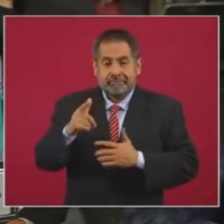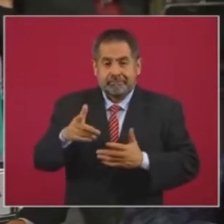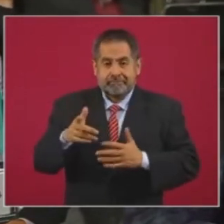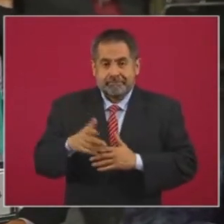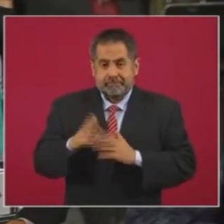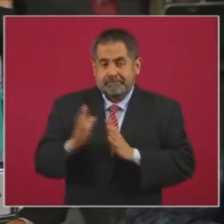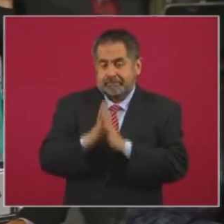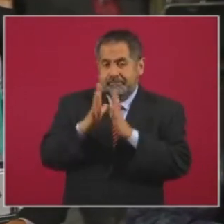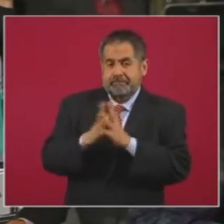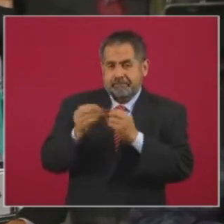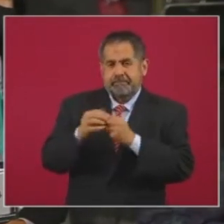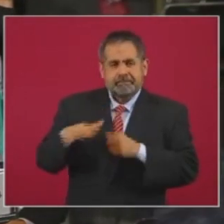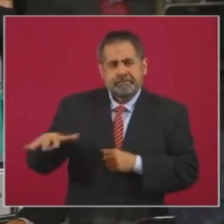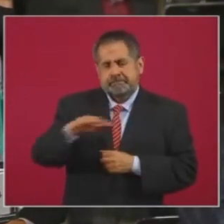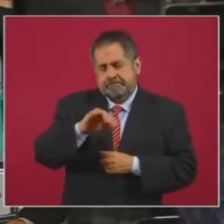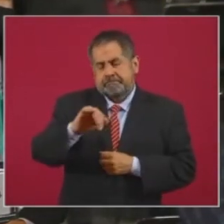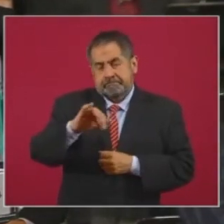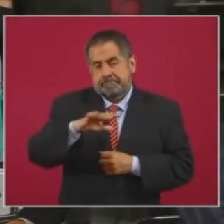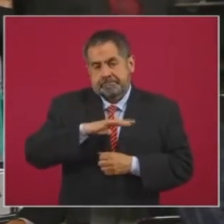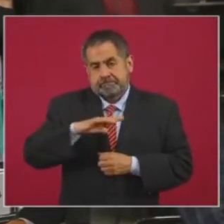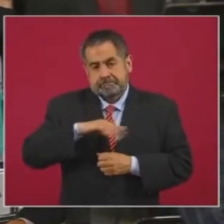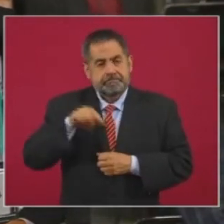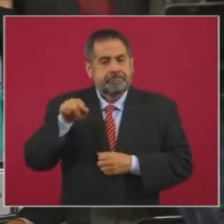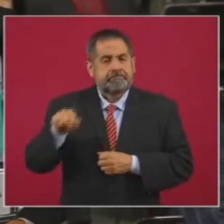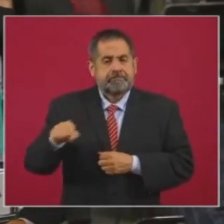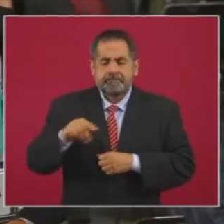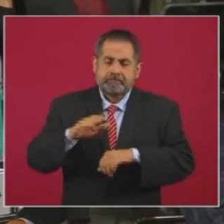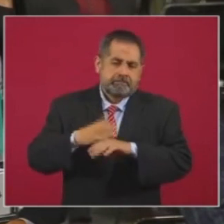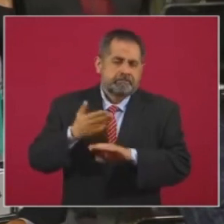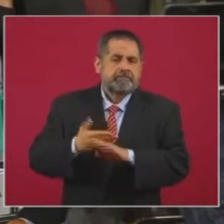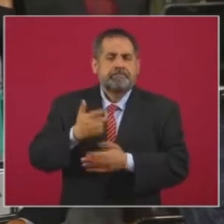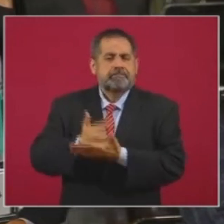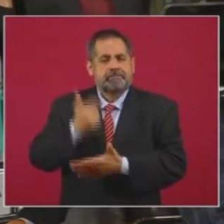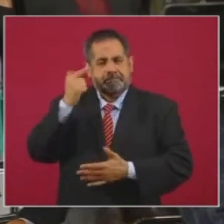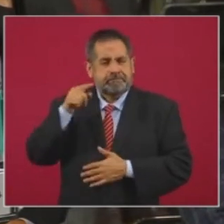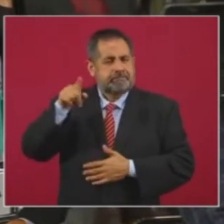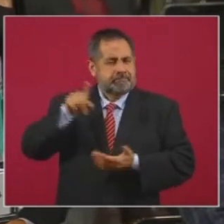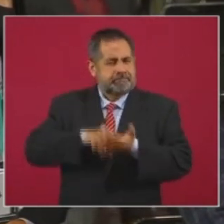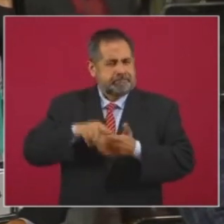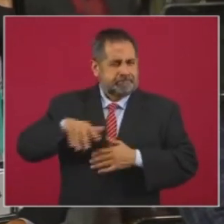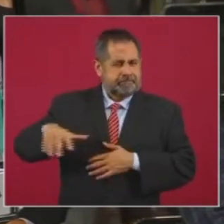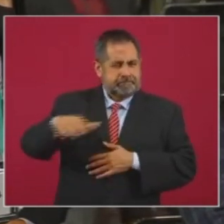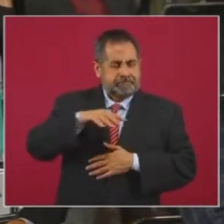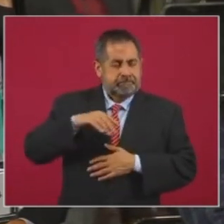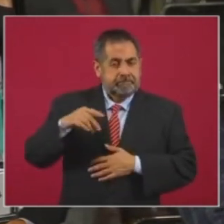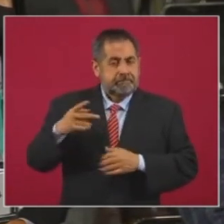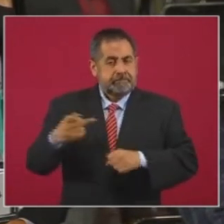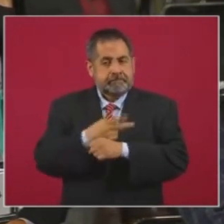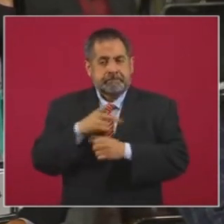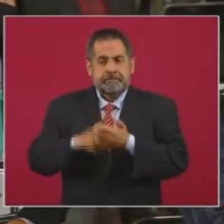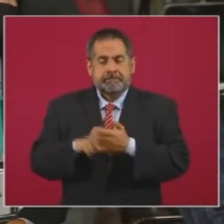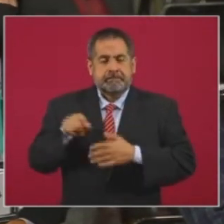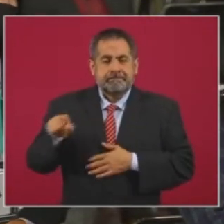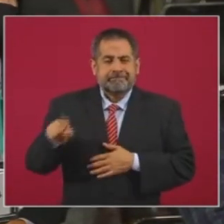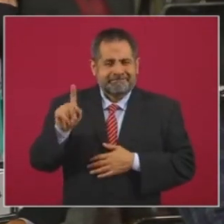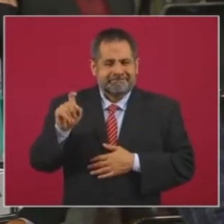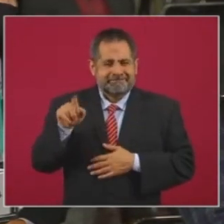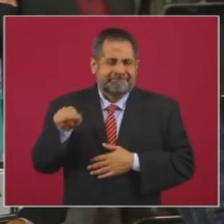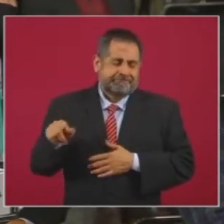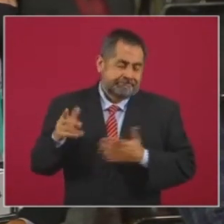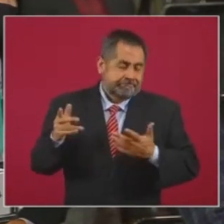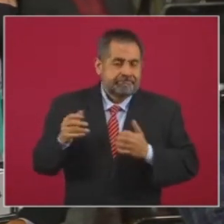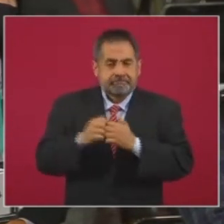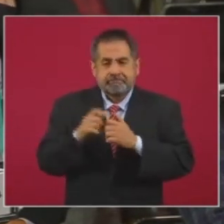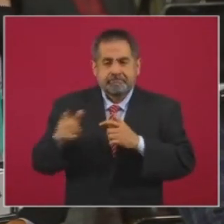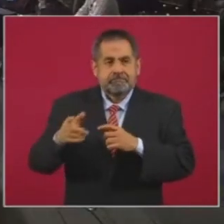alguna participación por esa zona, ¿no? Porque sí es grave, es lo que ocurre allá con el agua y